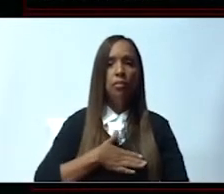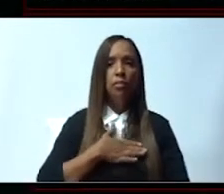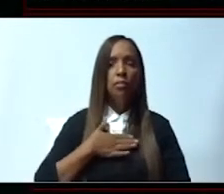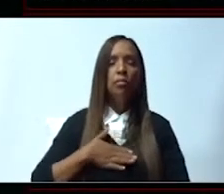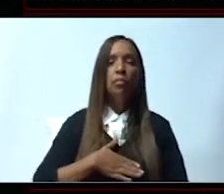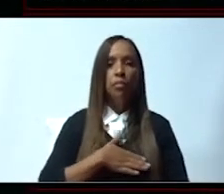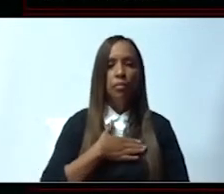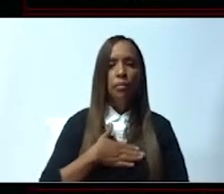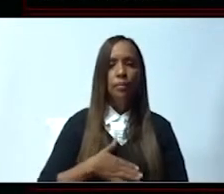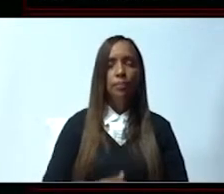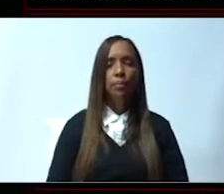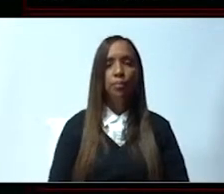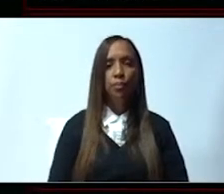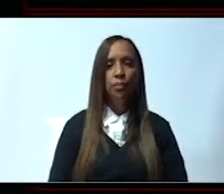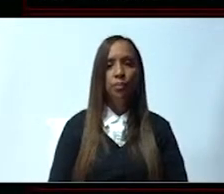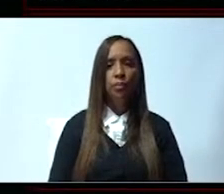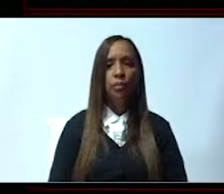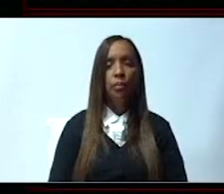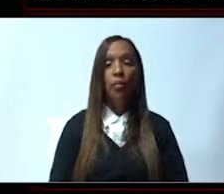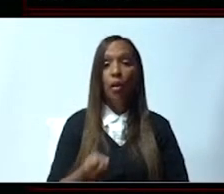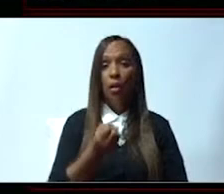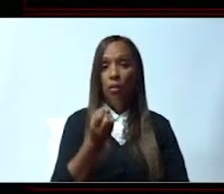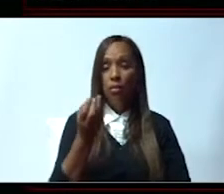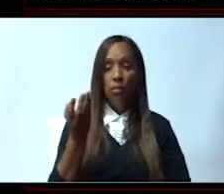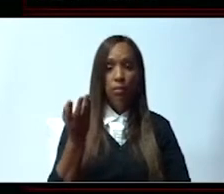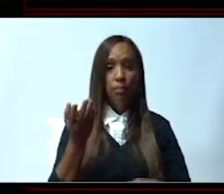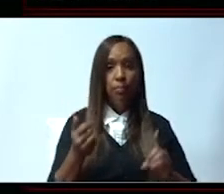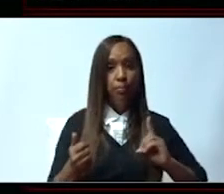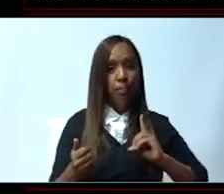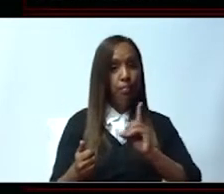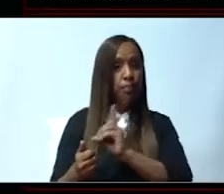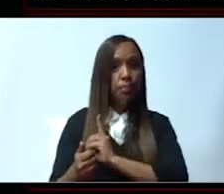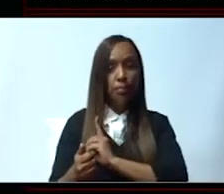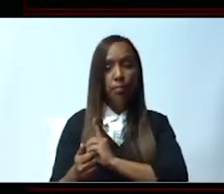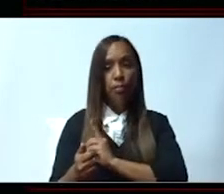Voten, por favor. Faltan diputados que no han votado.